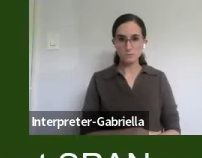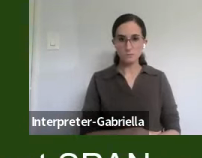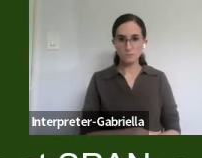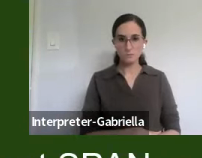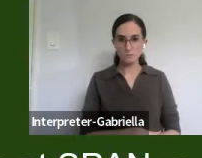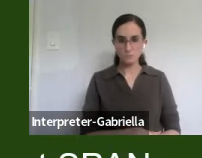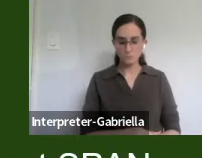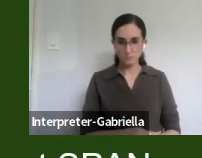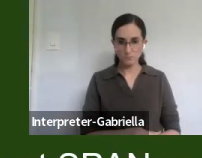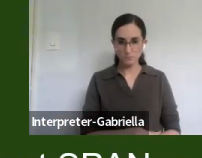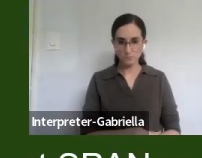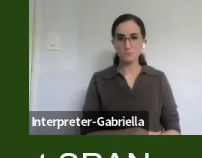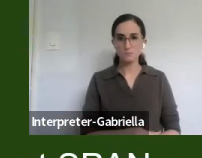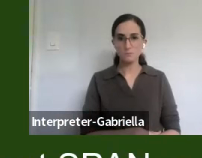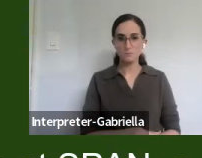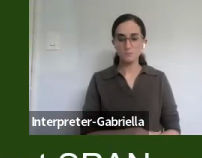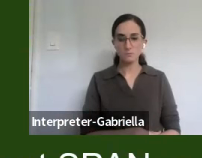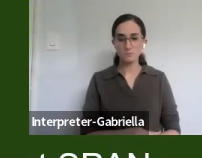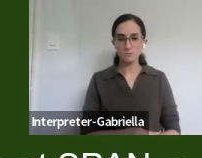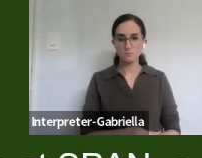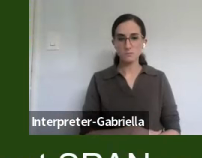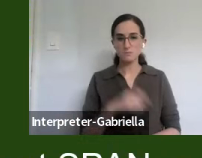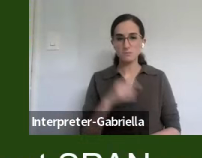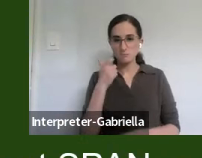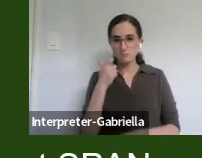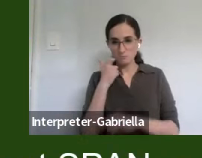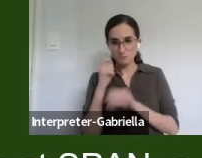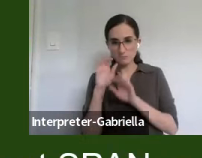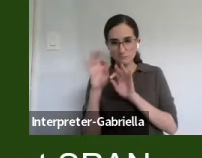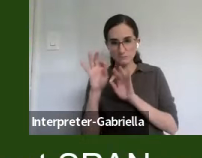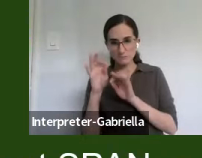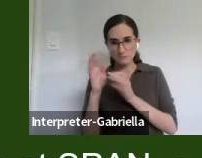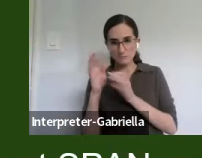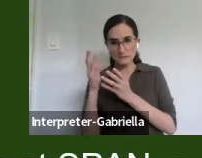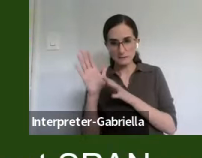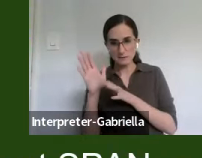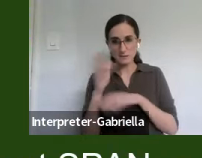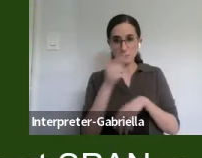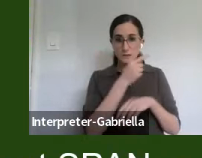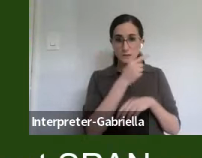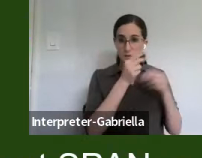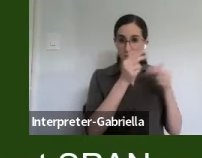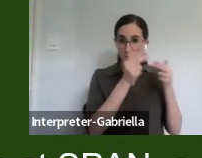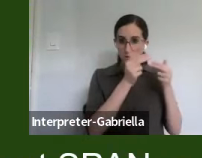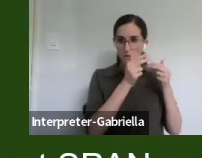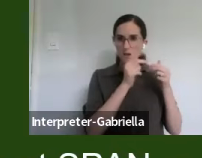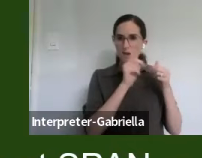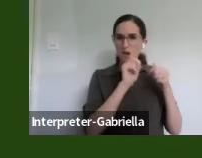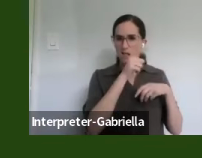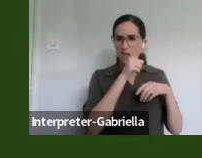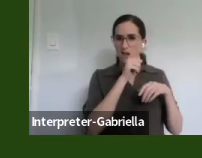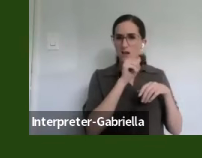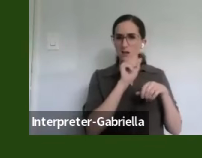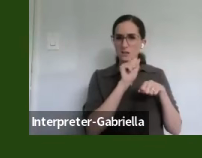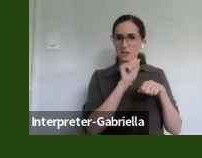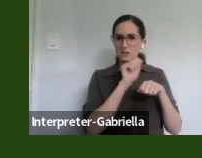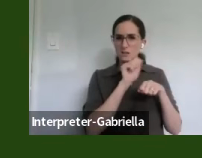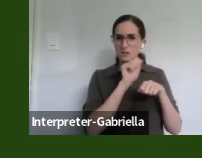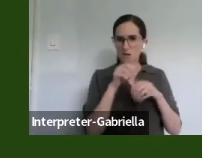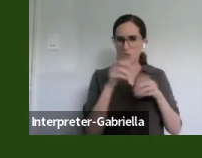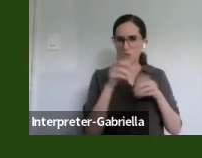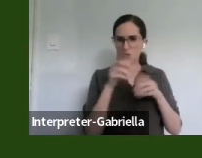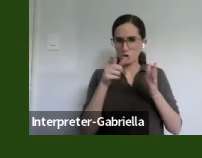Okay, so as I mentioned, please be sure to go over the bios in the slide deck in your own time. Como mencioné, por favor,